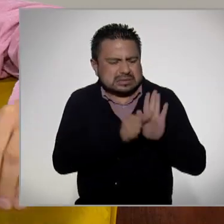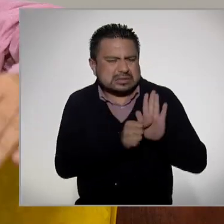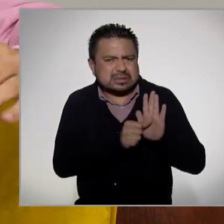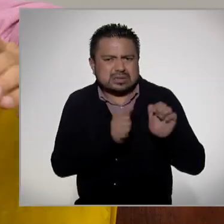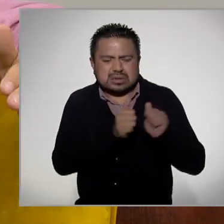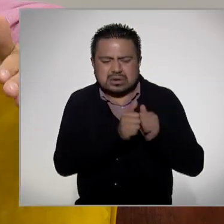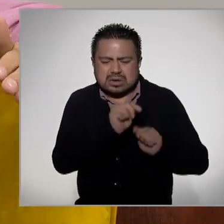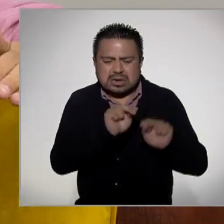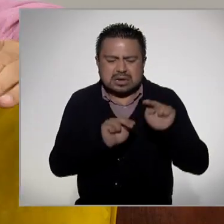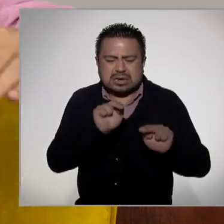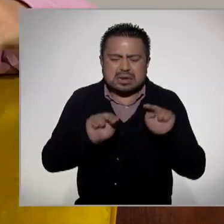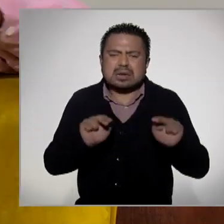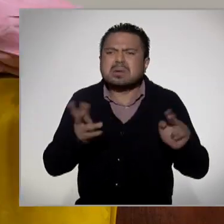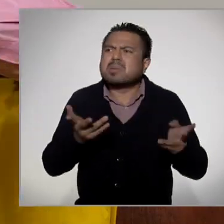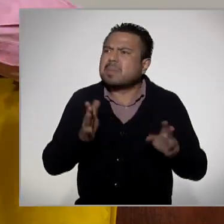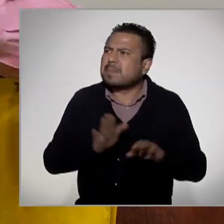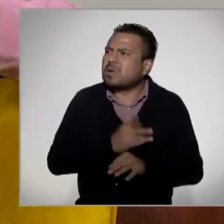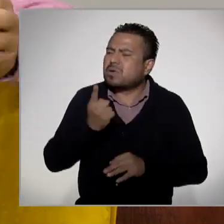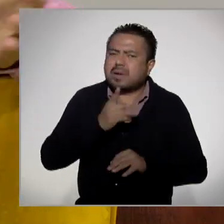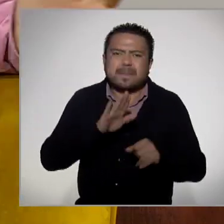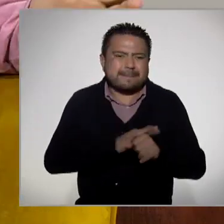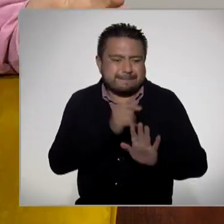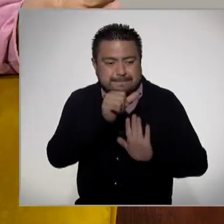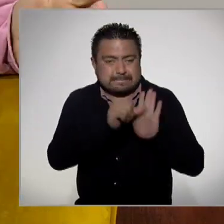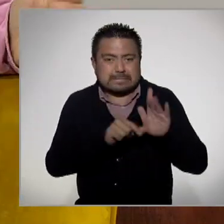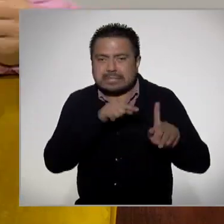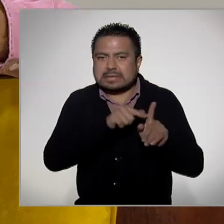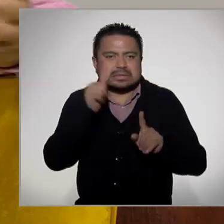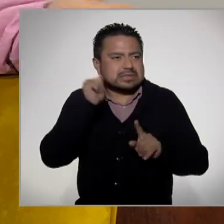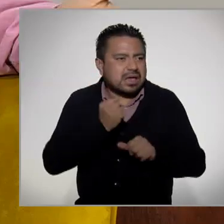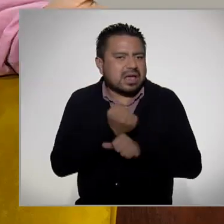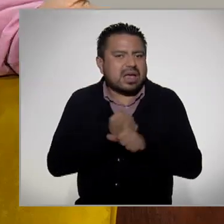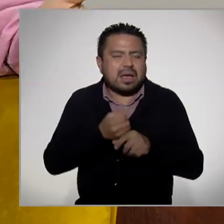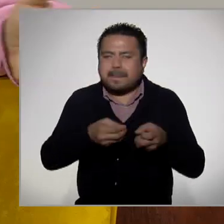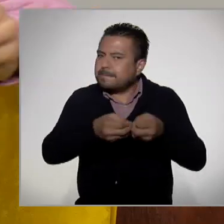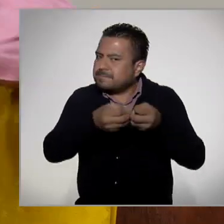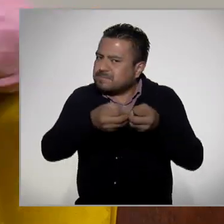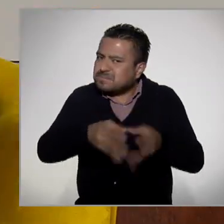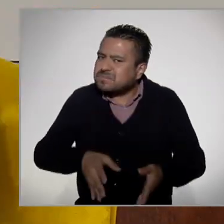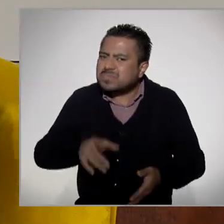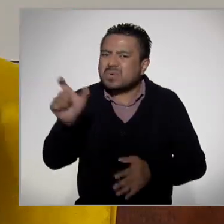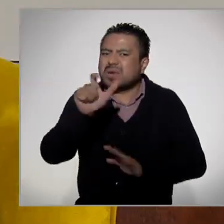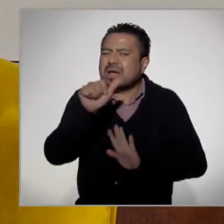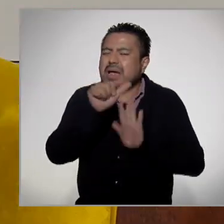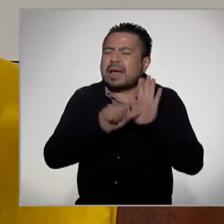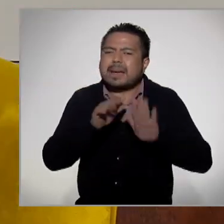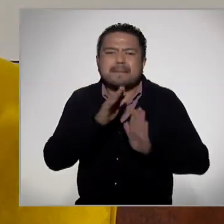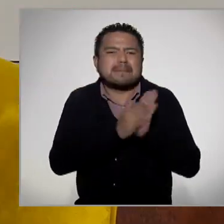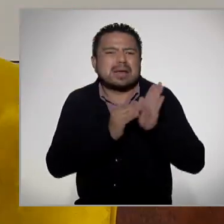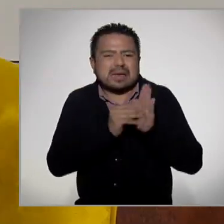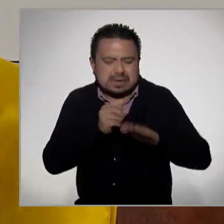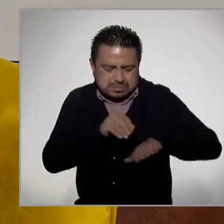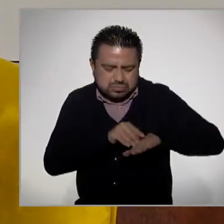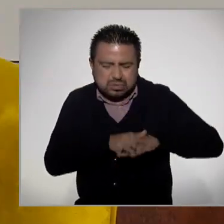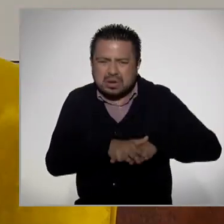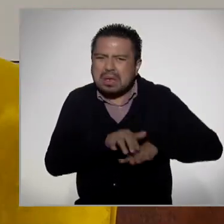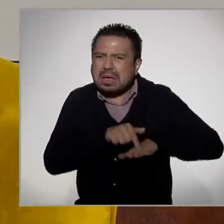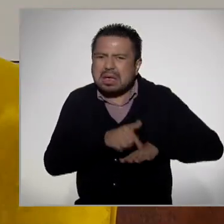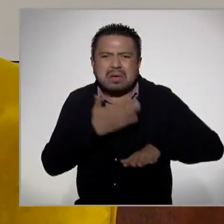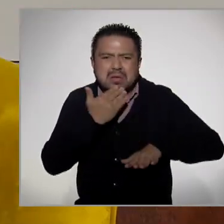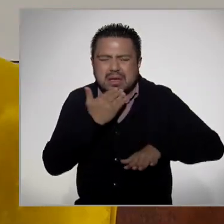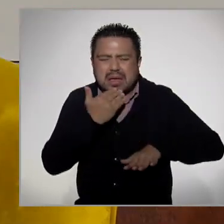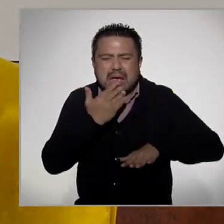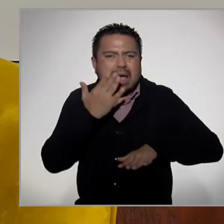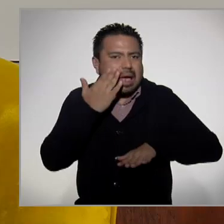con ciertos niveles de hemoglobina porque la cirugía pues siempre va ver la hemorragia cuando los cortejos digo si con te cortas con un papel de la sangre eso no te la causa la anemia